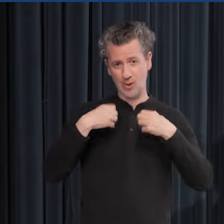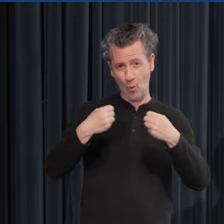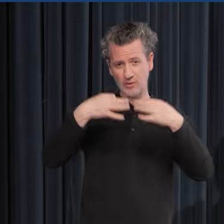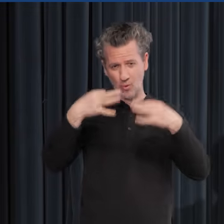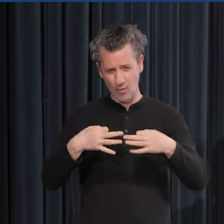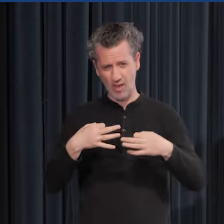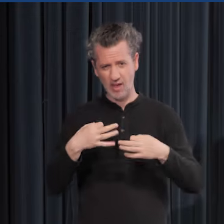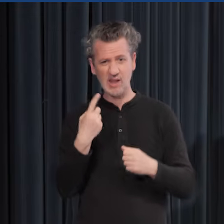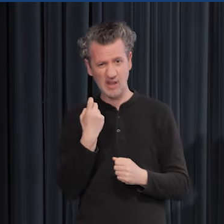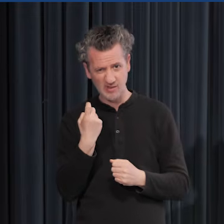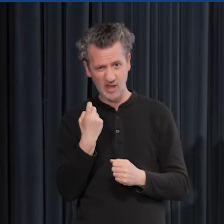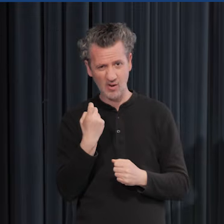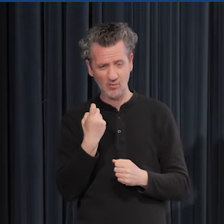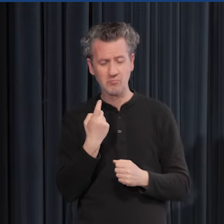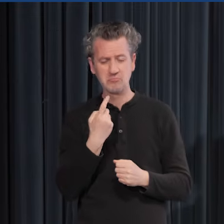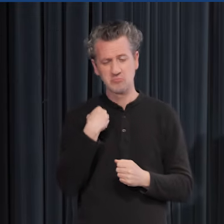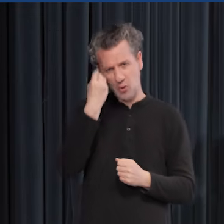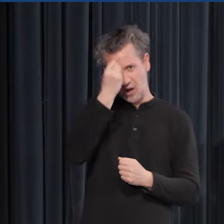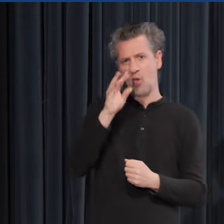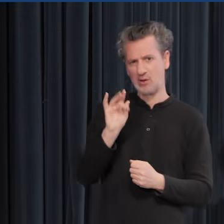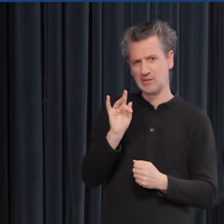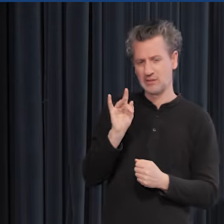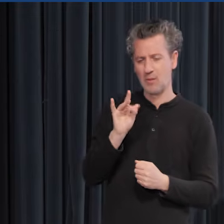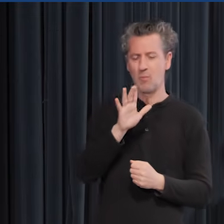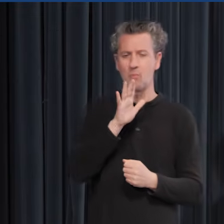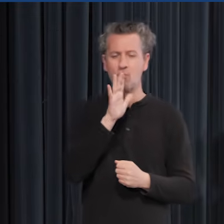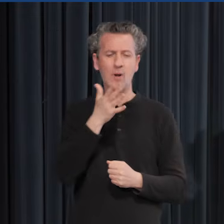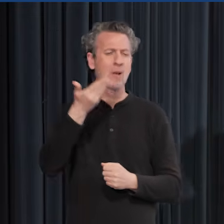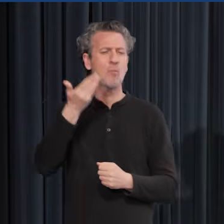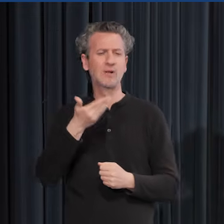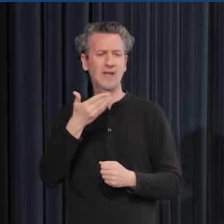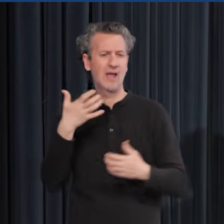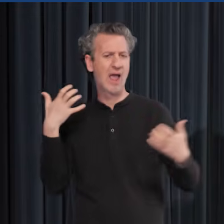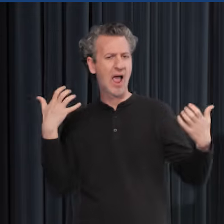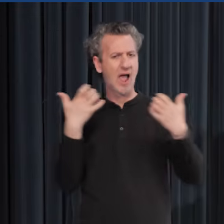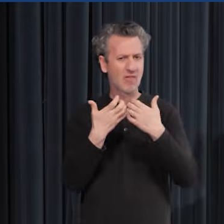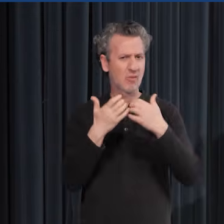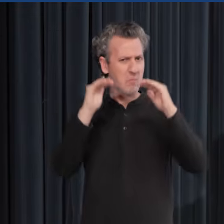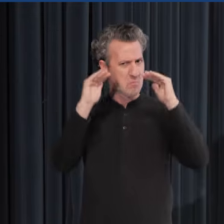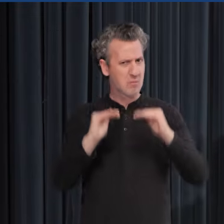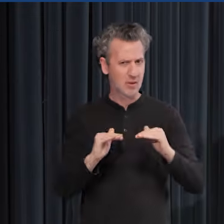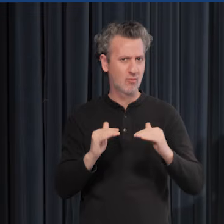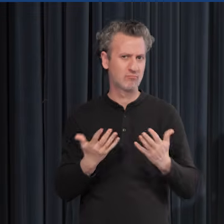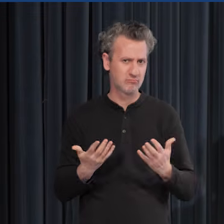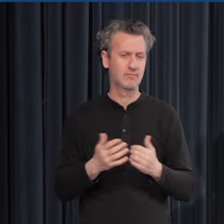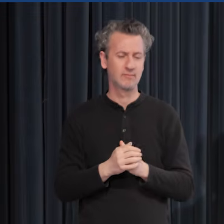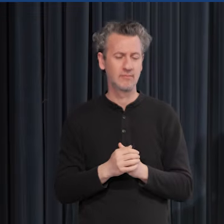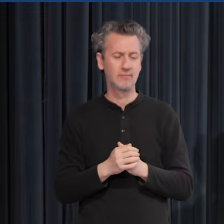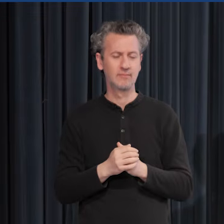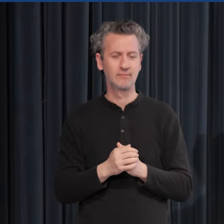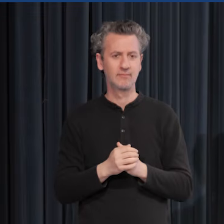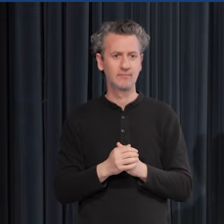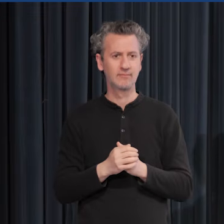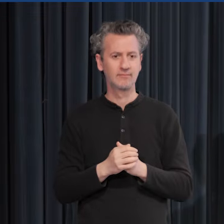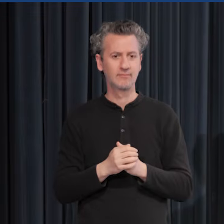Pues yo creo que sí. Sobre todo para reducir accidentes Sí, Por- disminuir esa Sí, siniestralidad,